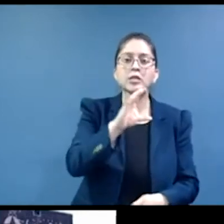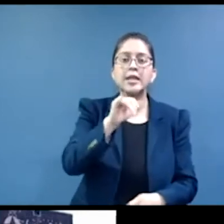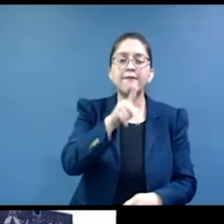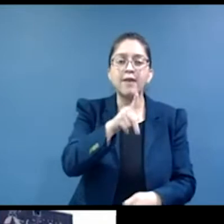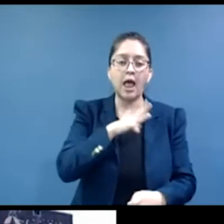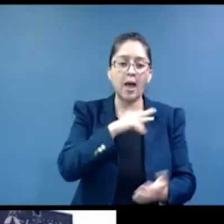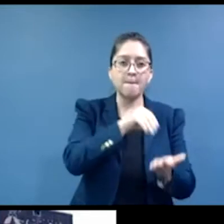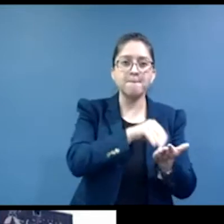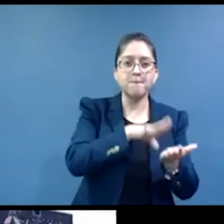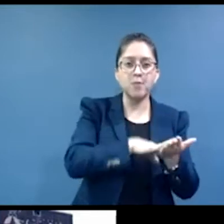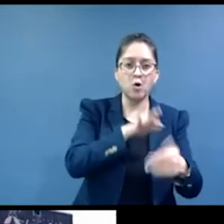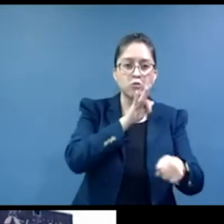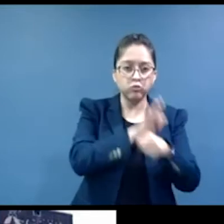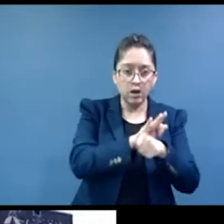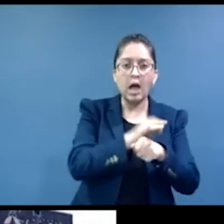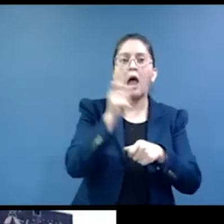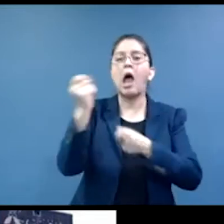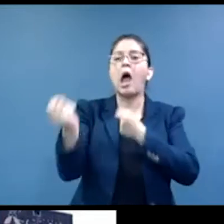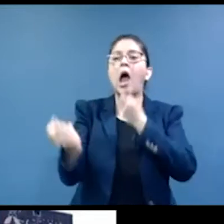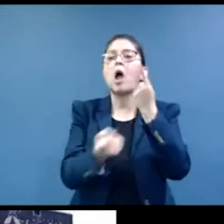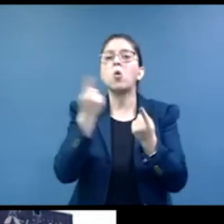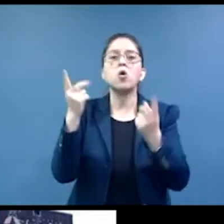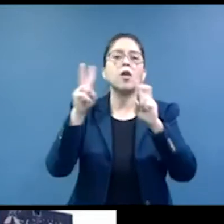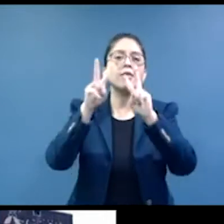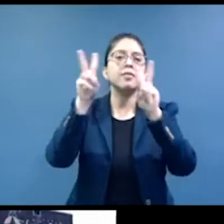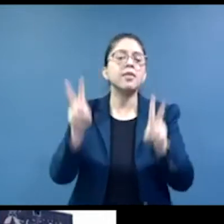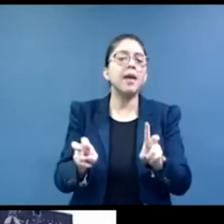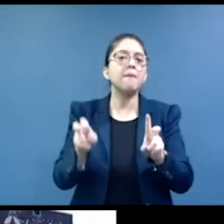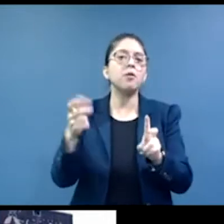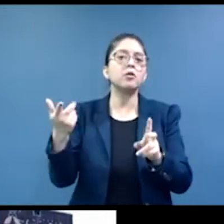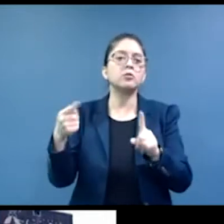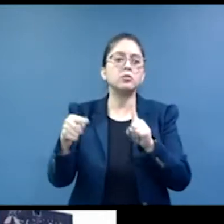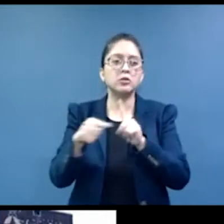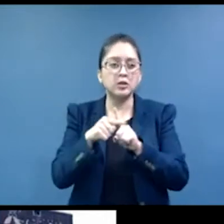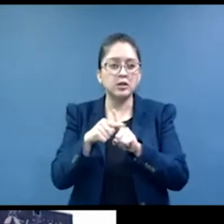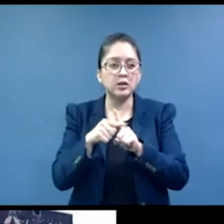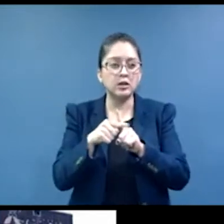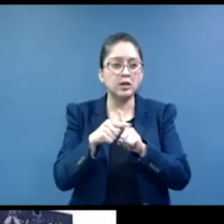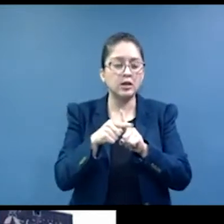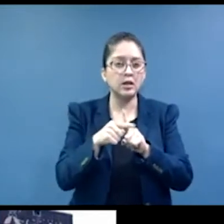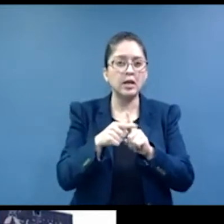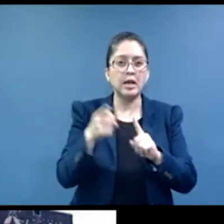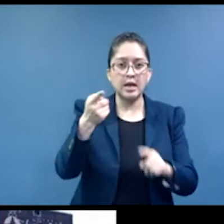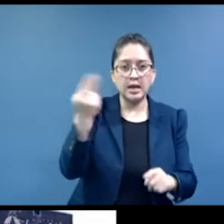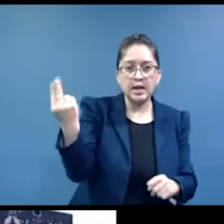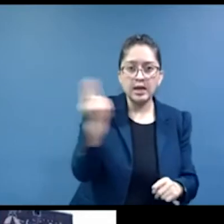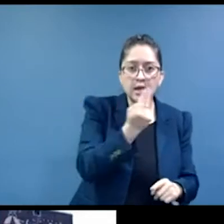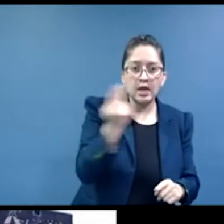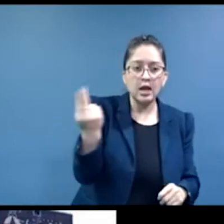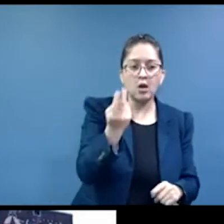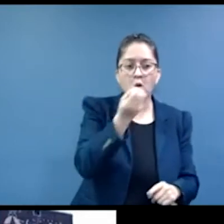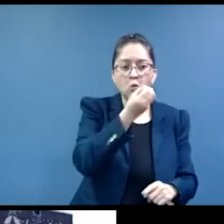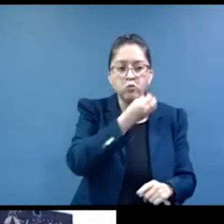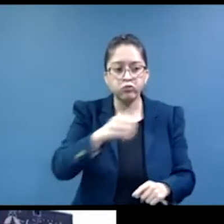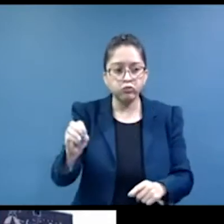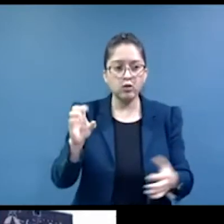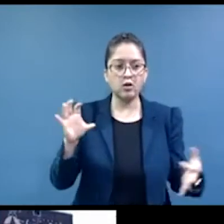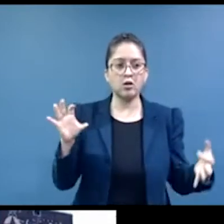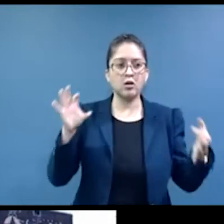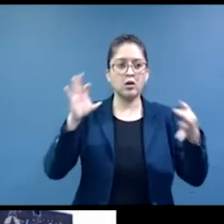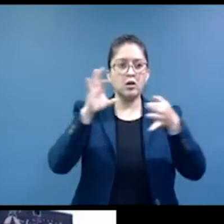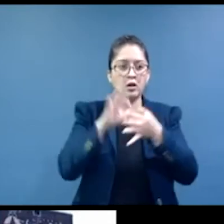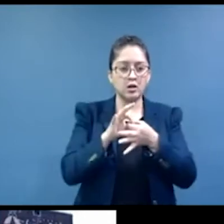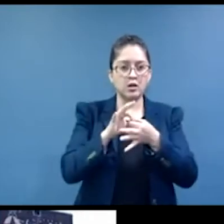incluyendo aspectos positivos, por ejemplo, reconociendo esta obligación o este vínculo filial que se